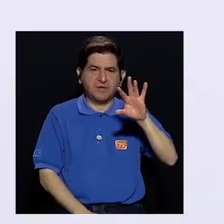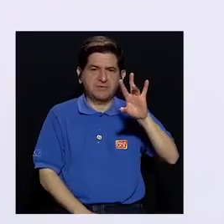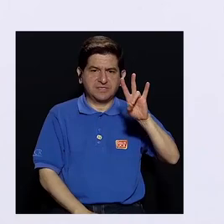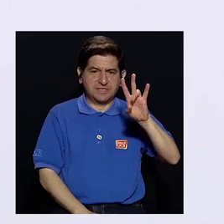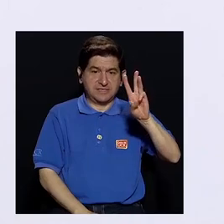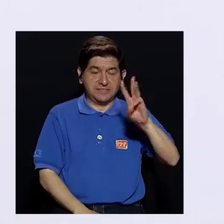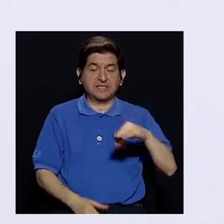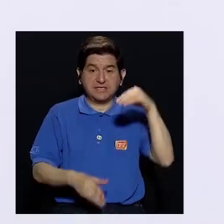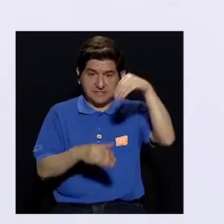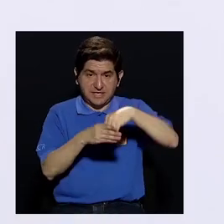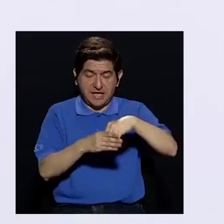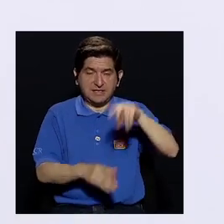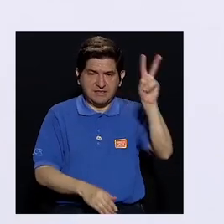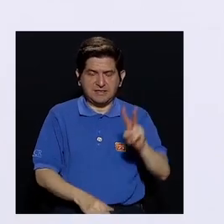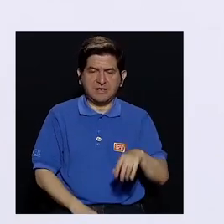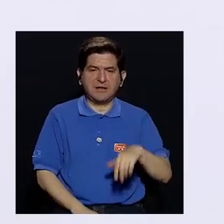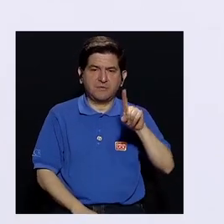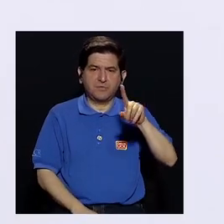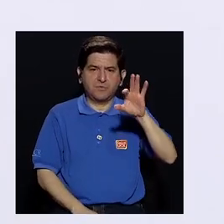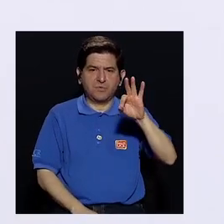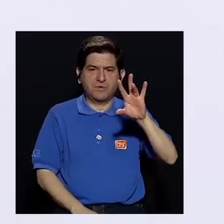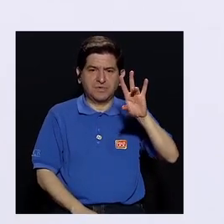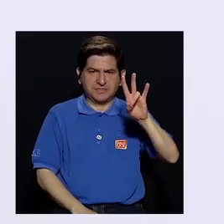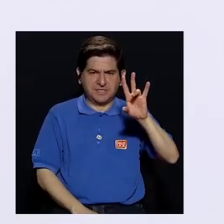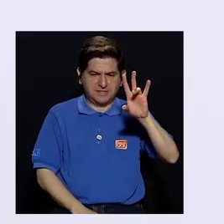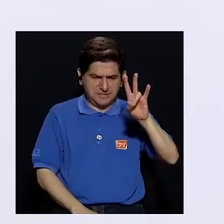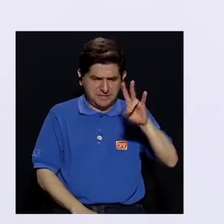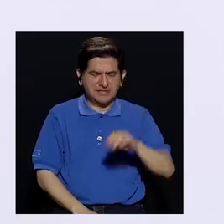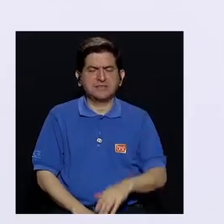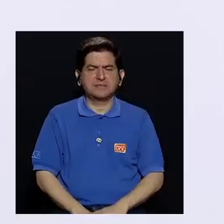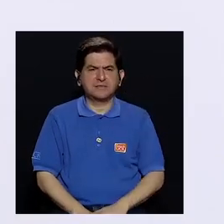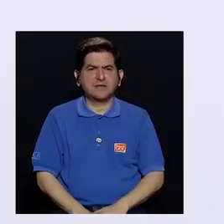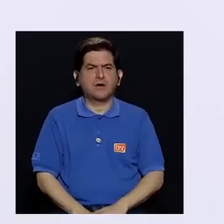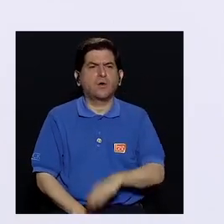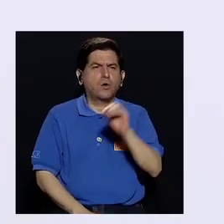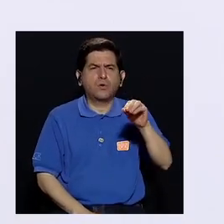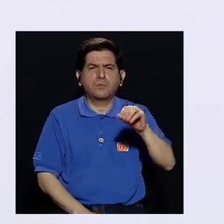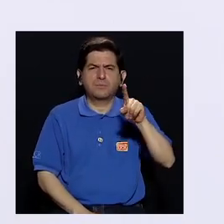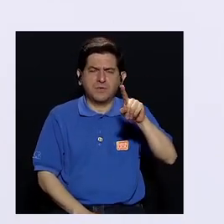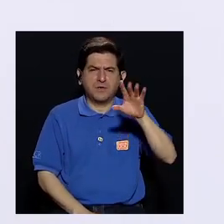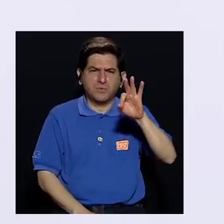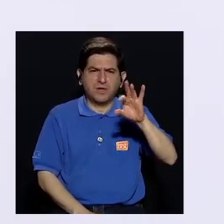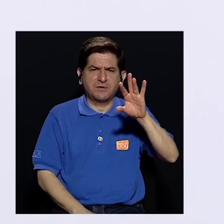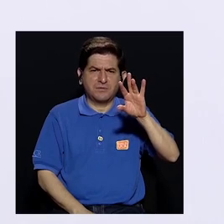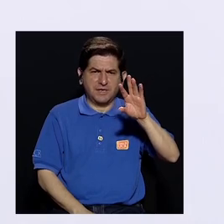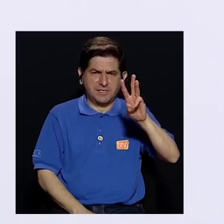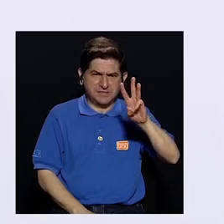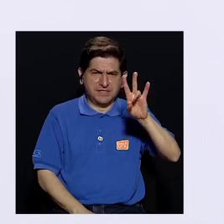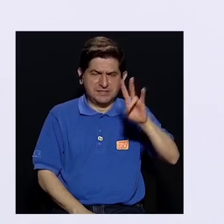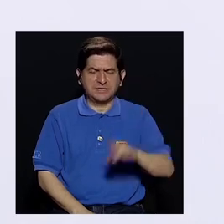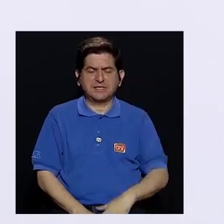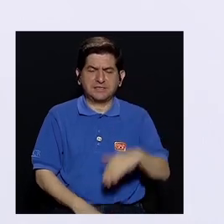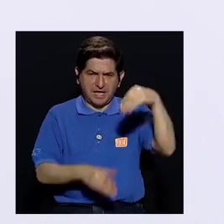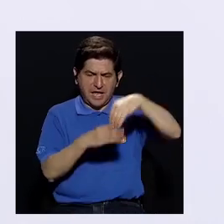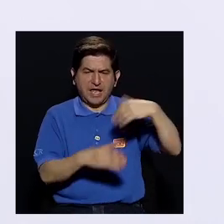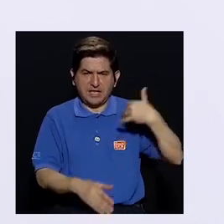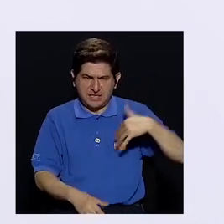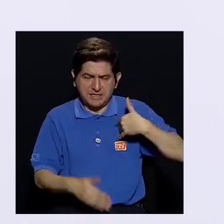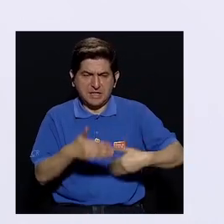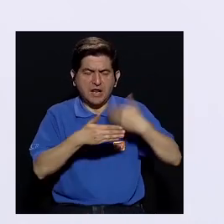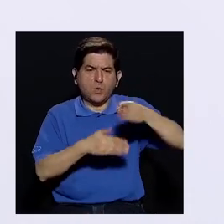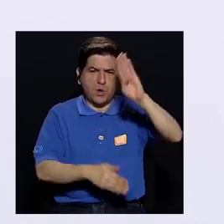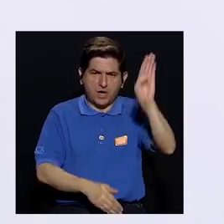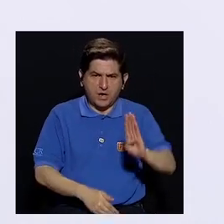venezuela y el año 77 ese perdón 67 se incorpora argentina